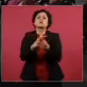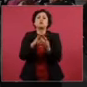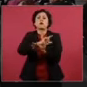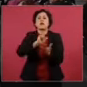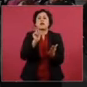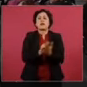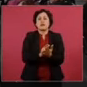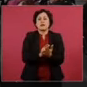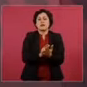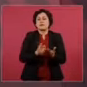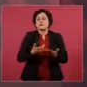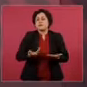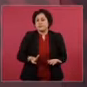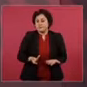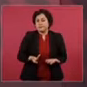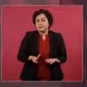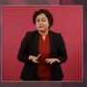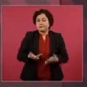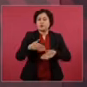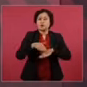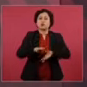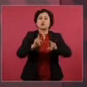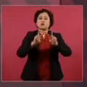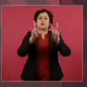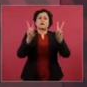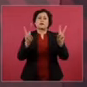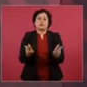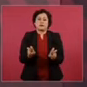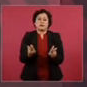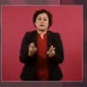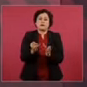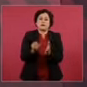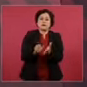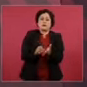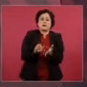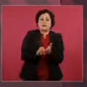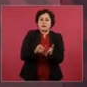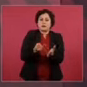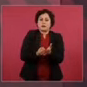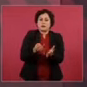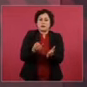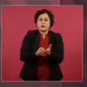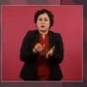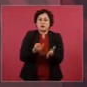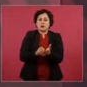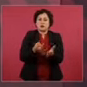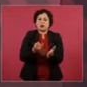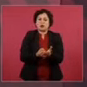caso de los impuestos que,